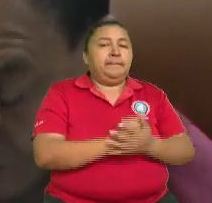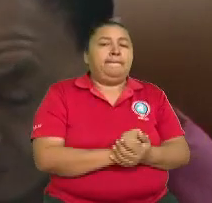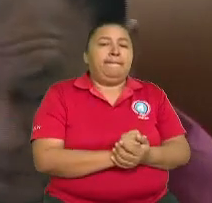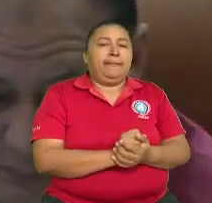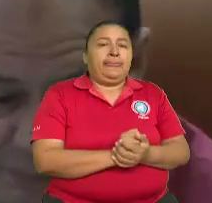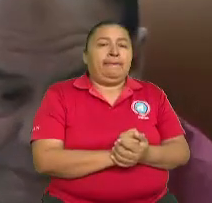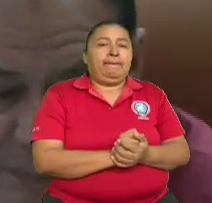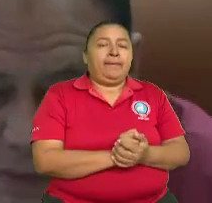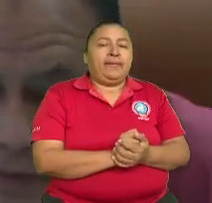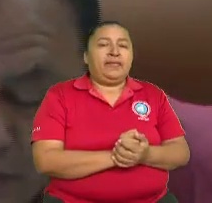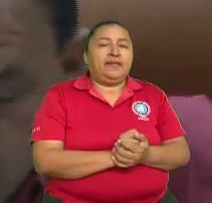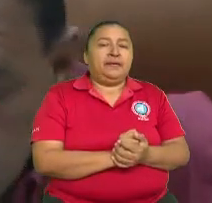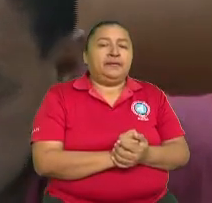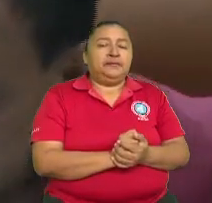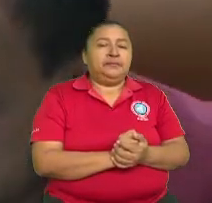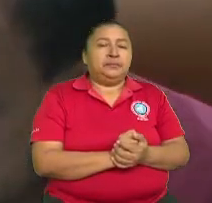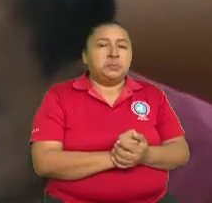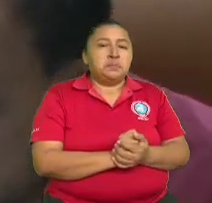que está